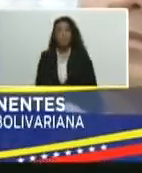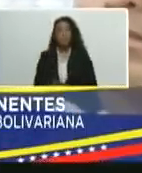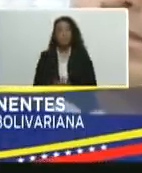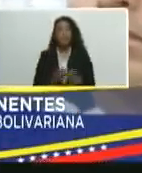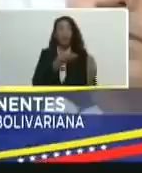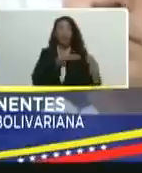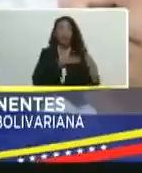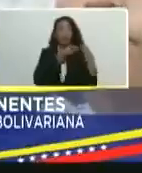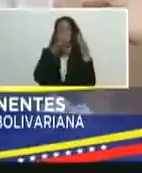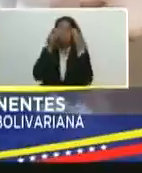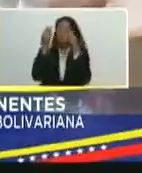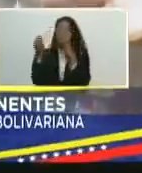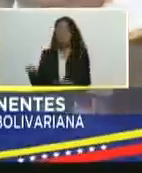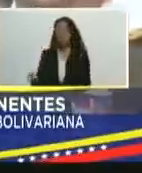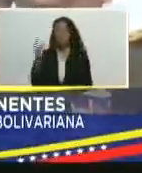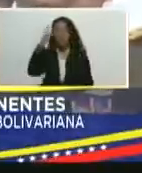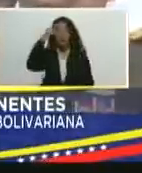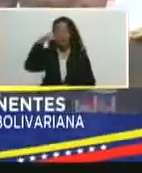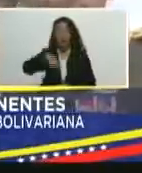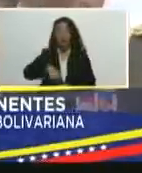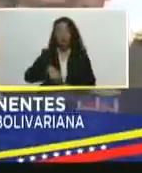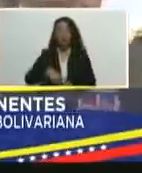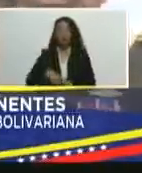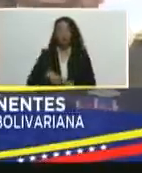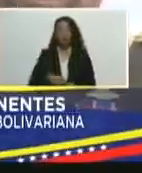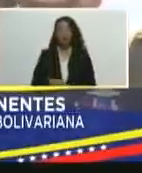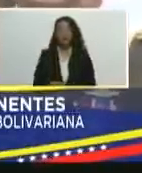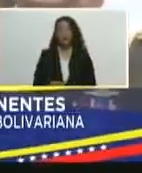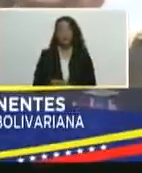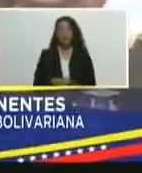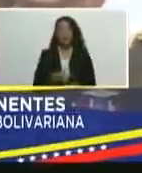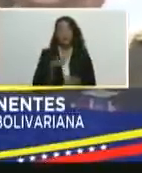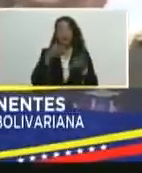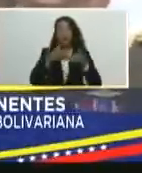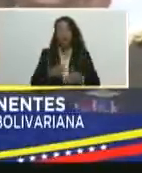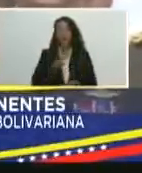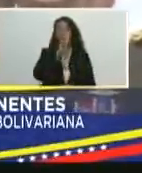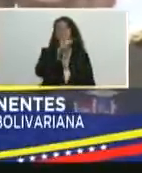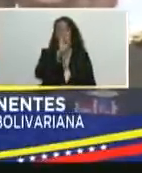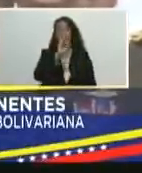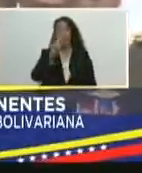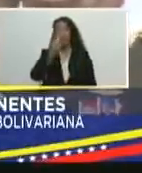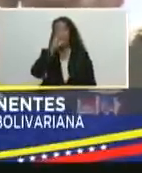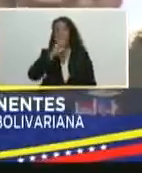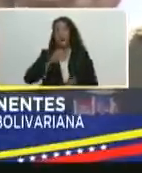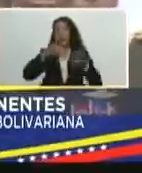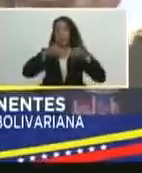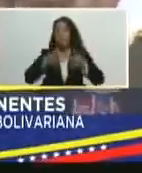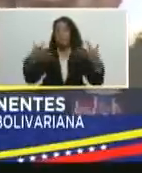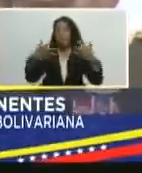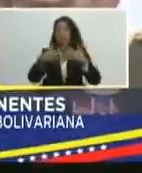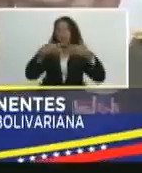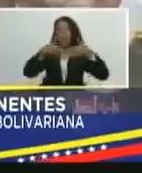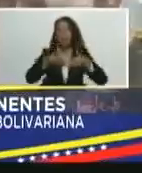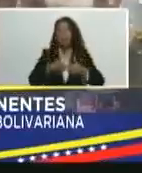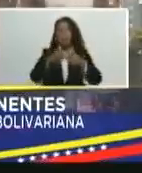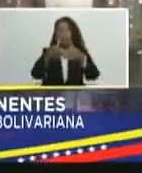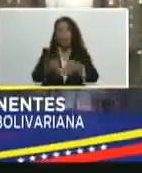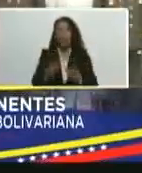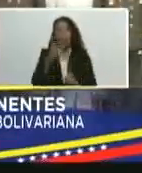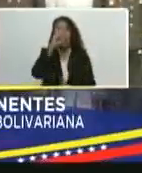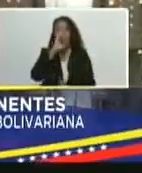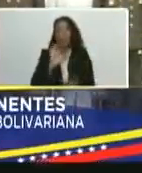recibe en este año bicentenario de la Batalla Naval del Lago, un año muy